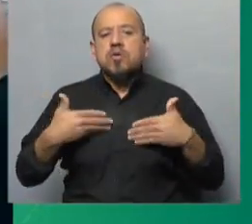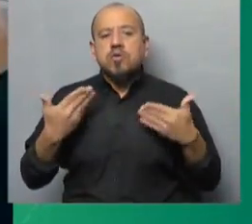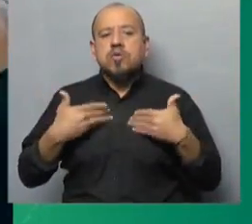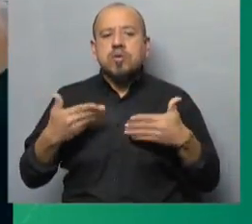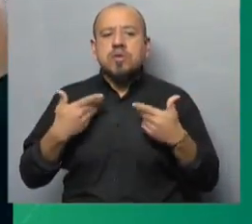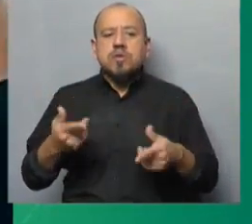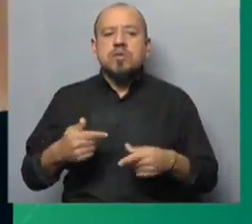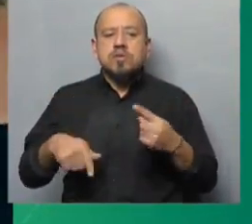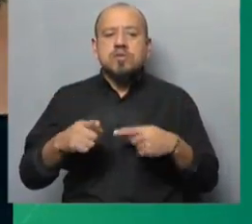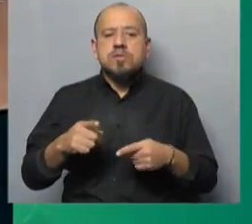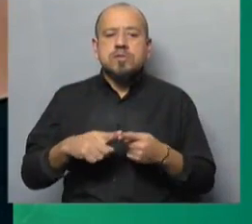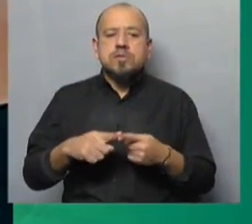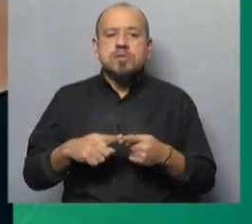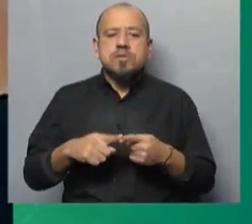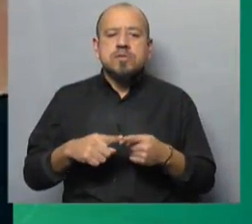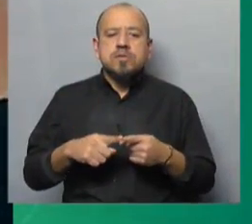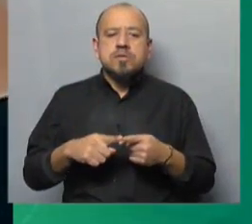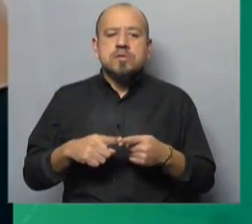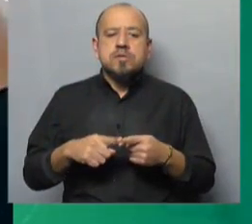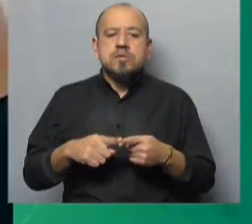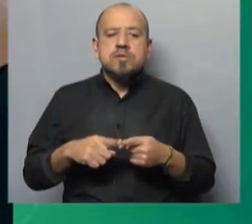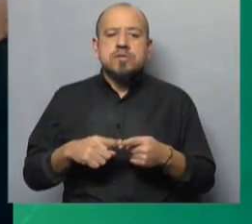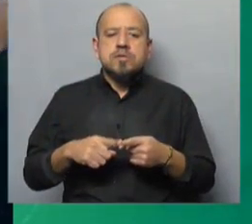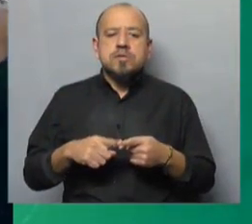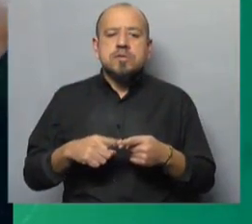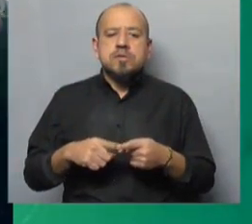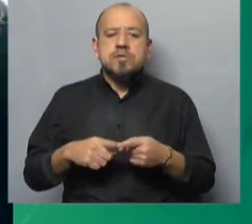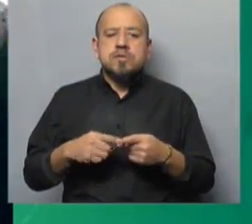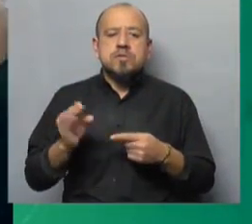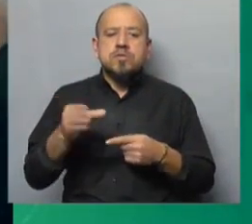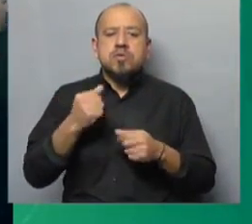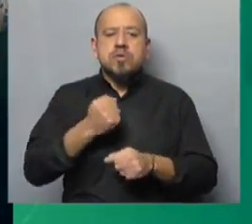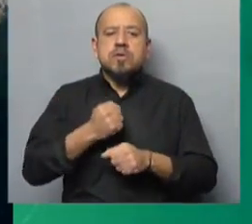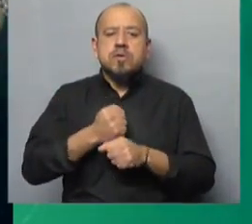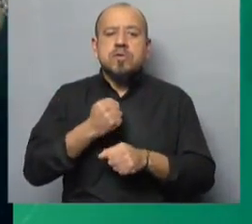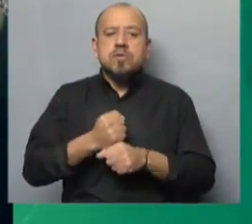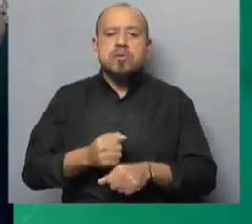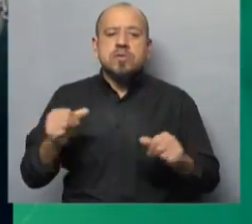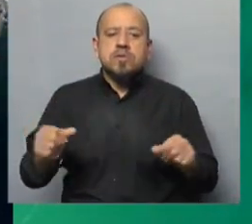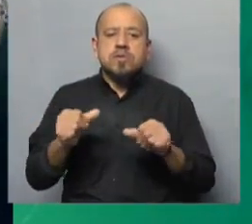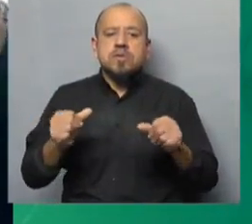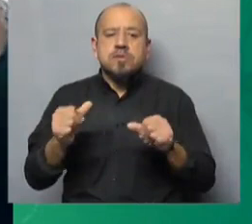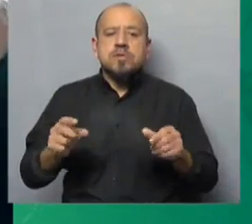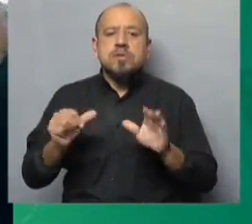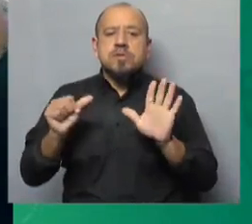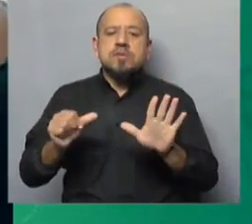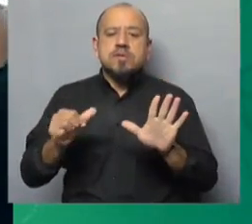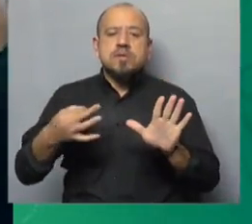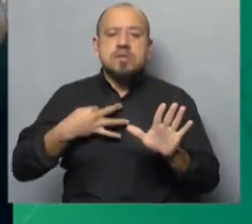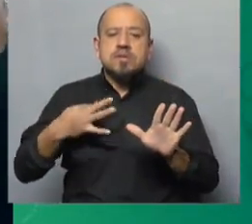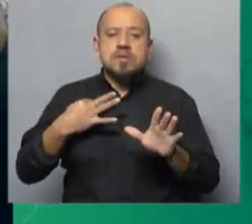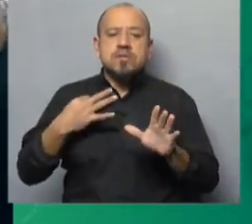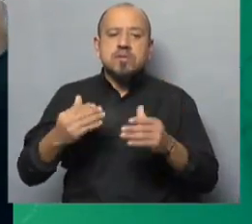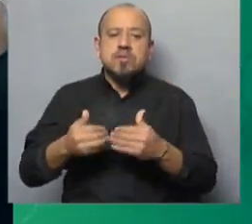haber tenido la medalla a verlo todo el trabajo que hicimos como hace 6 años atrás que